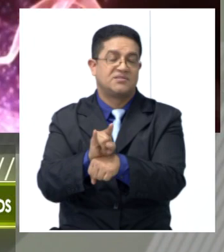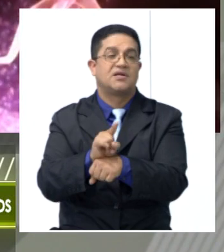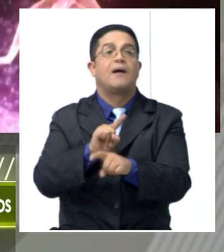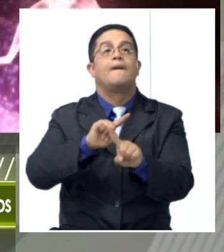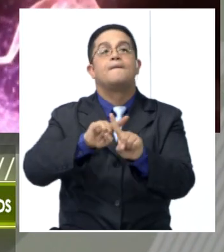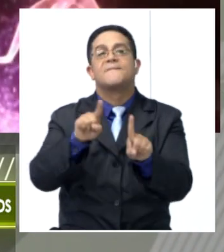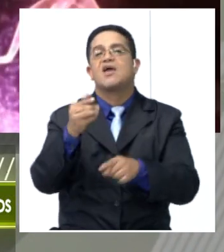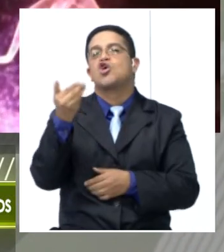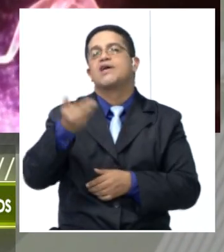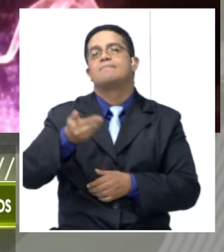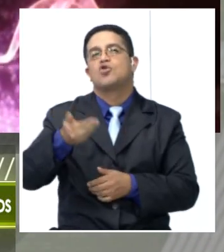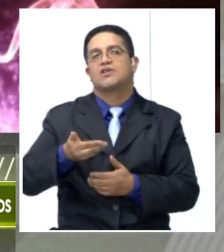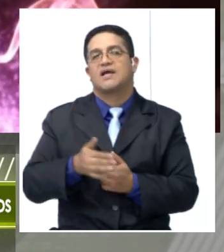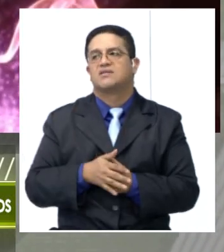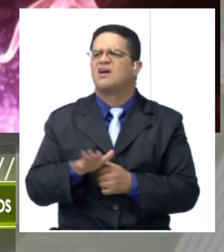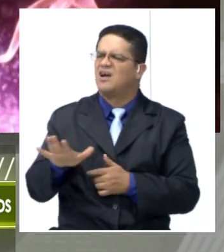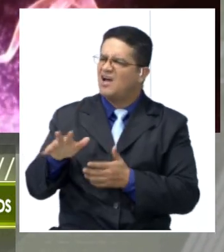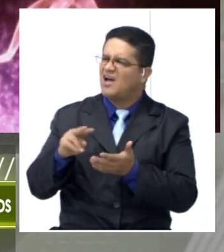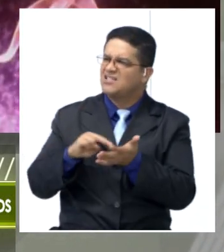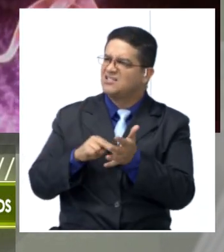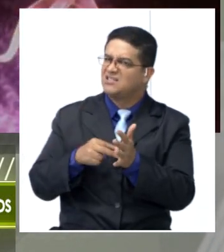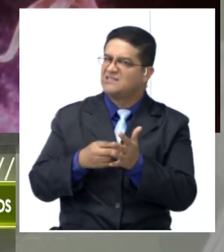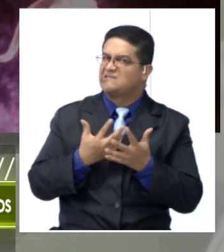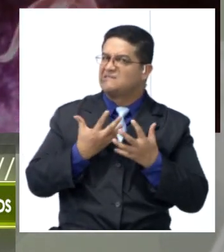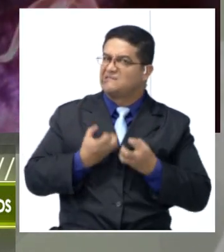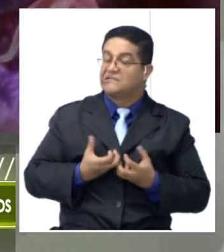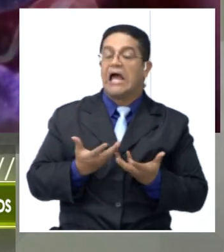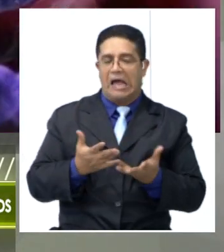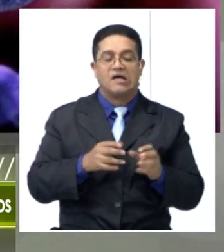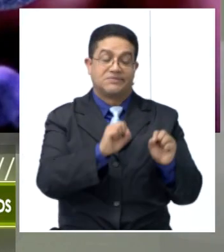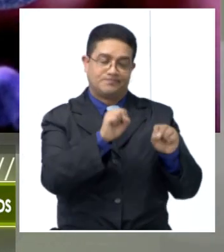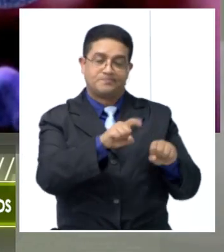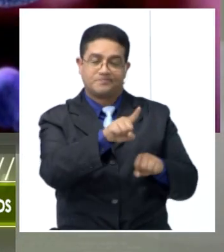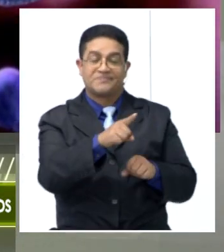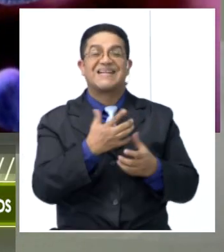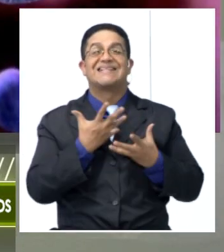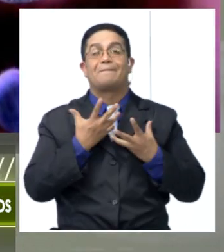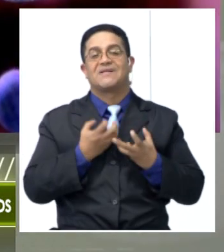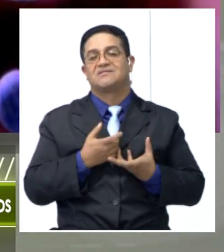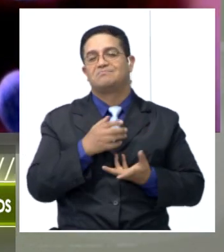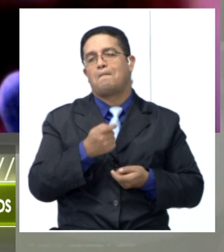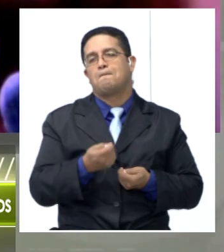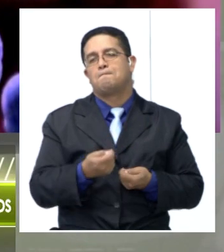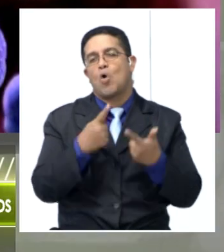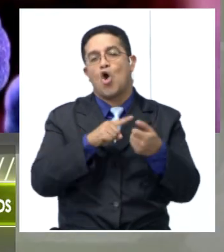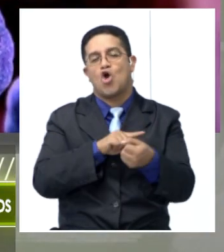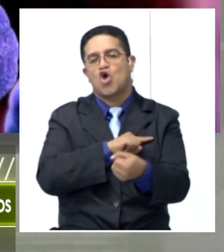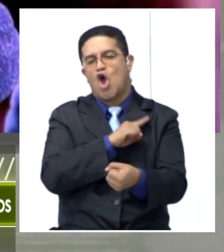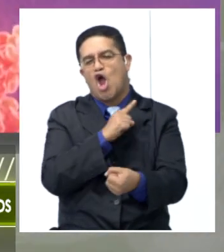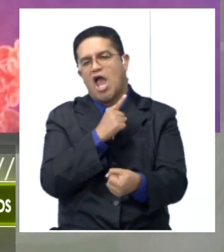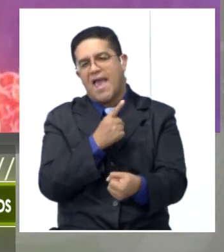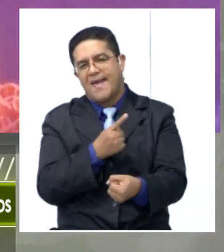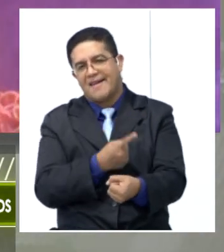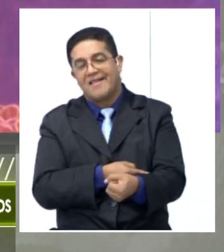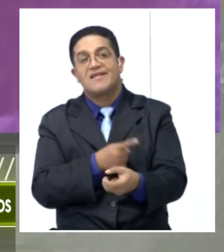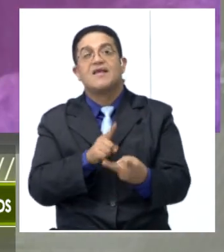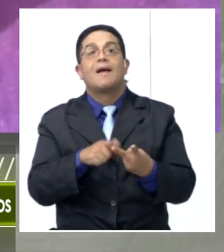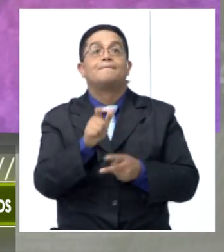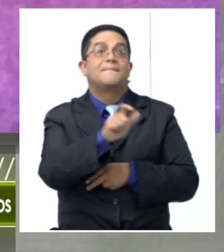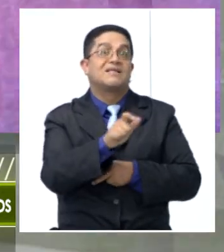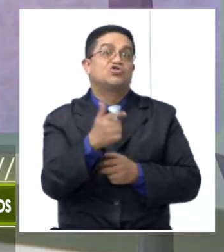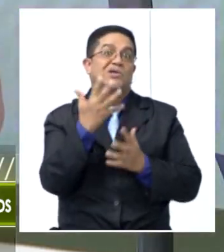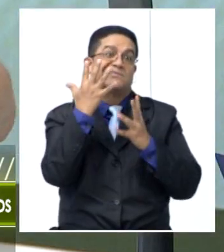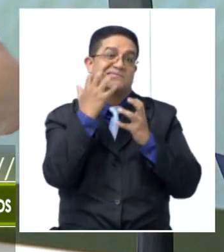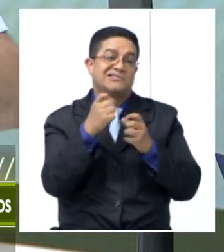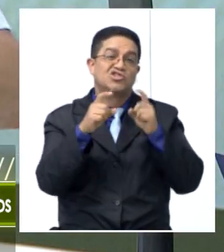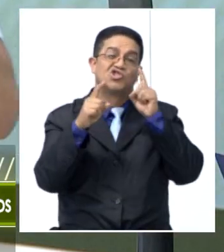es que Porque una tiene depresión síntomas de depresión. es una depresión inhibida, apática, con poca energía, a diferencia de la depresión clásica, donde la persona está triste,